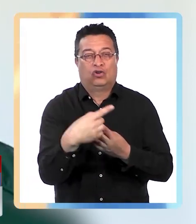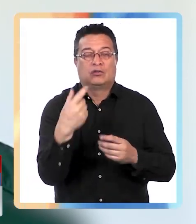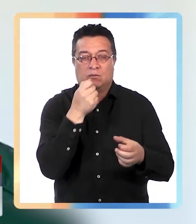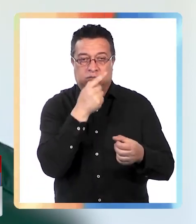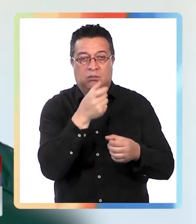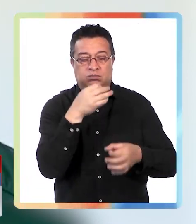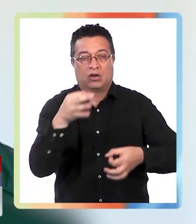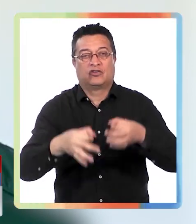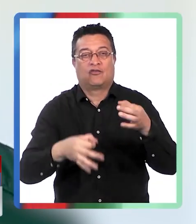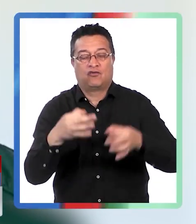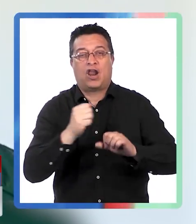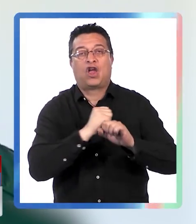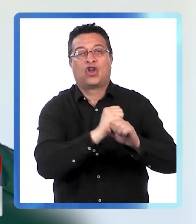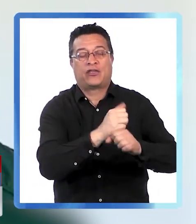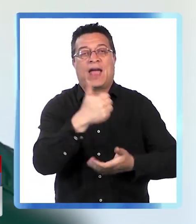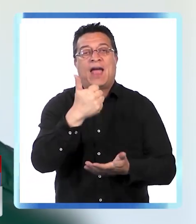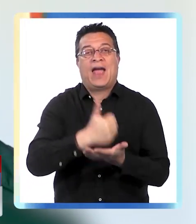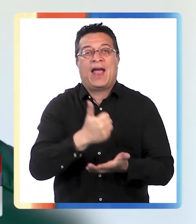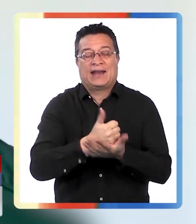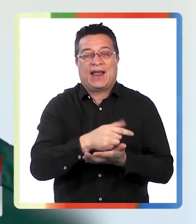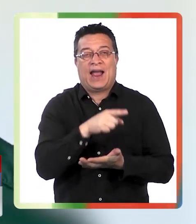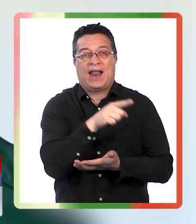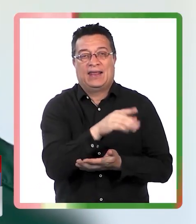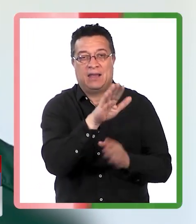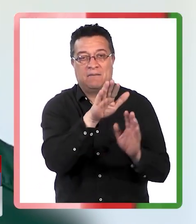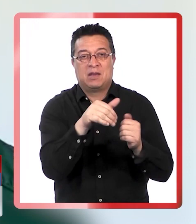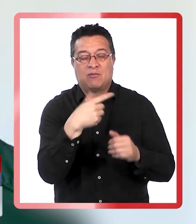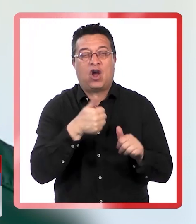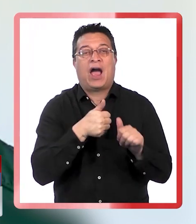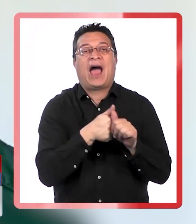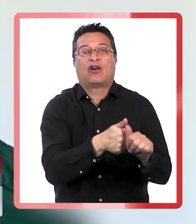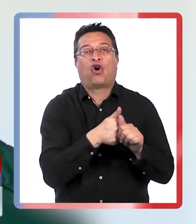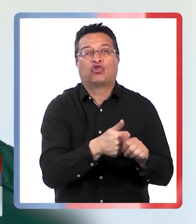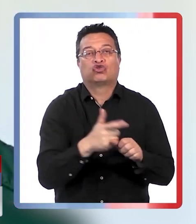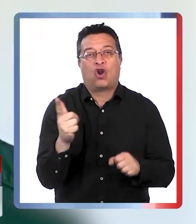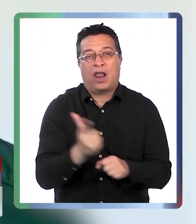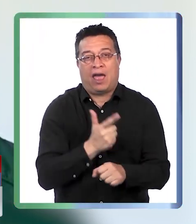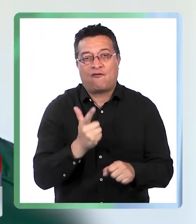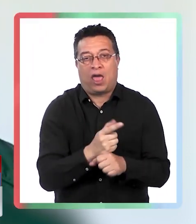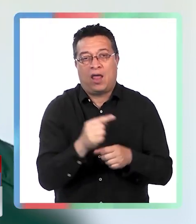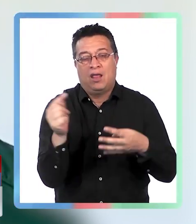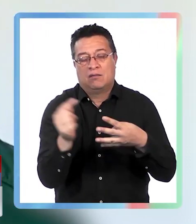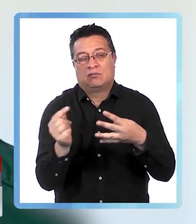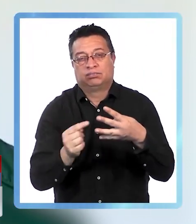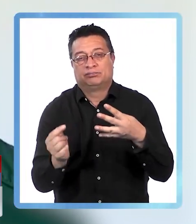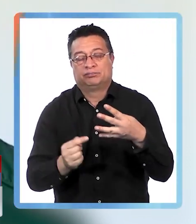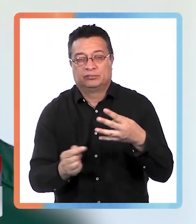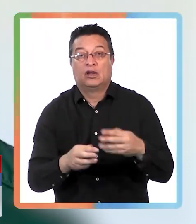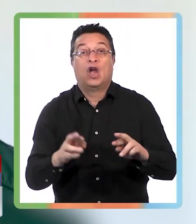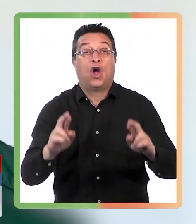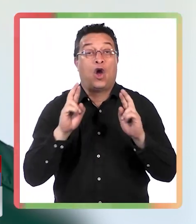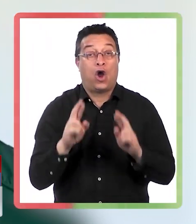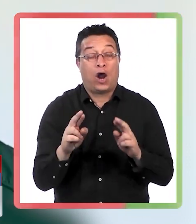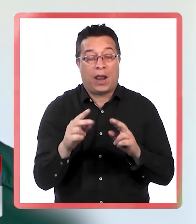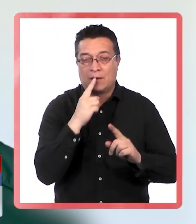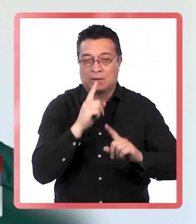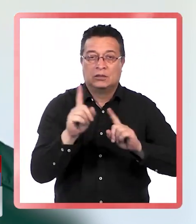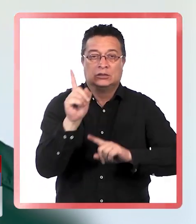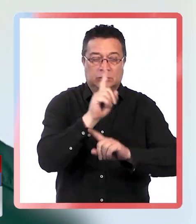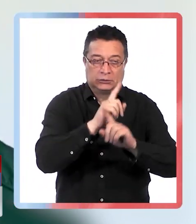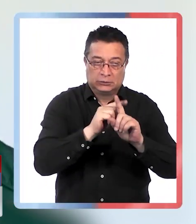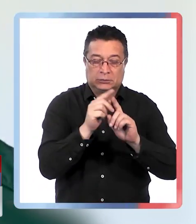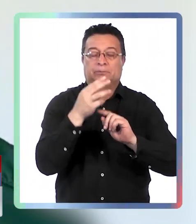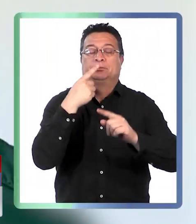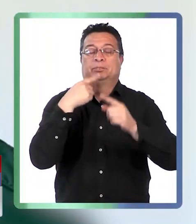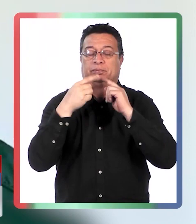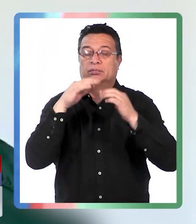parte de los tribunales contra el alcalde por práctica de acoso laboral. Y espero que se rectifique por parte